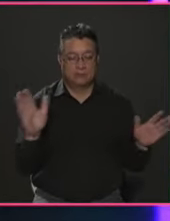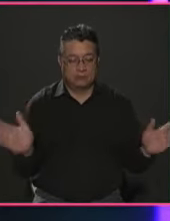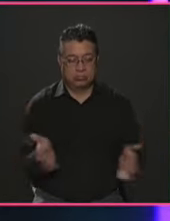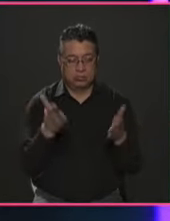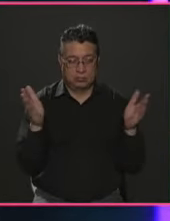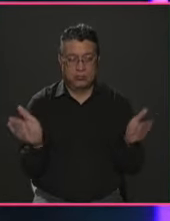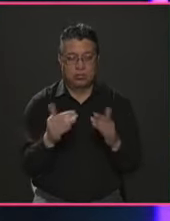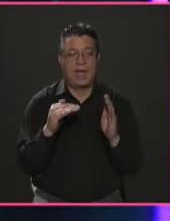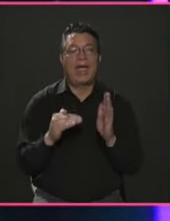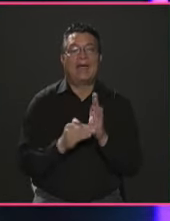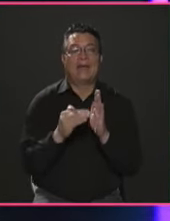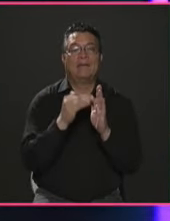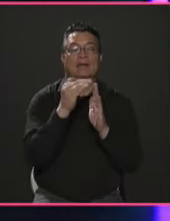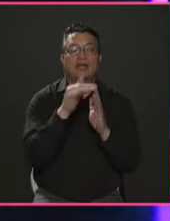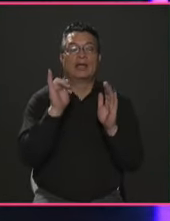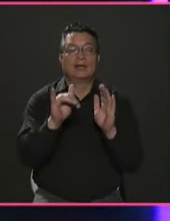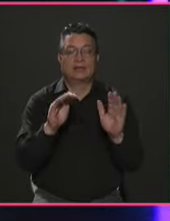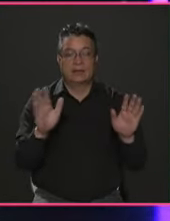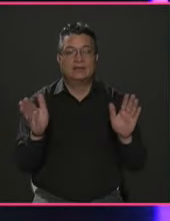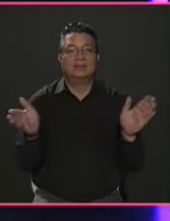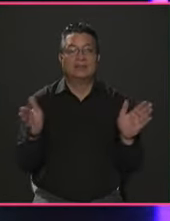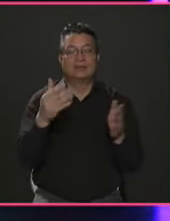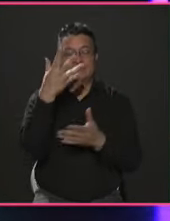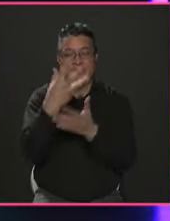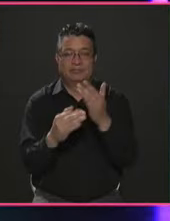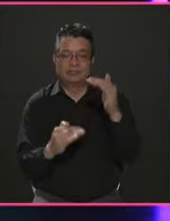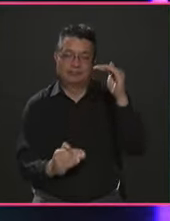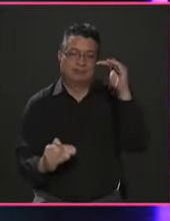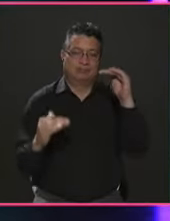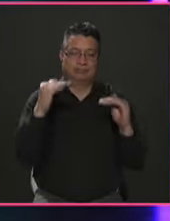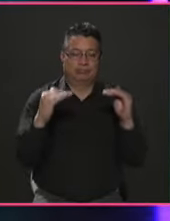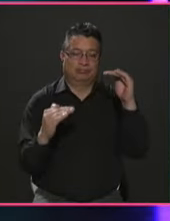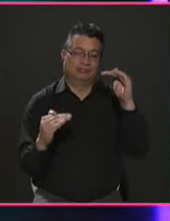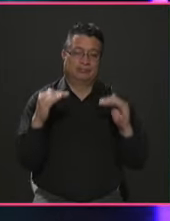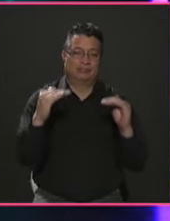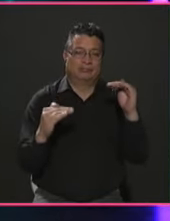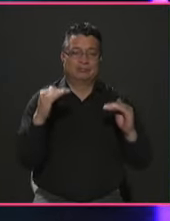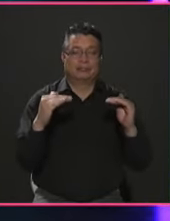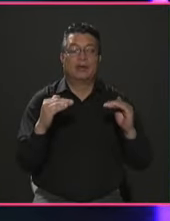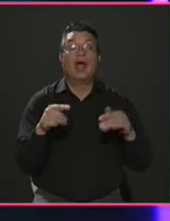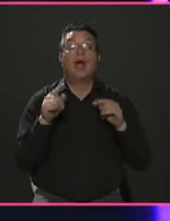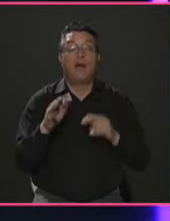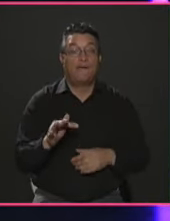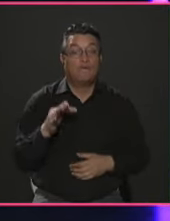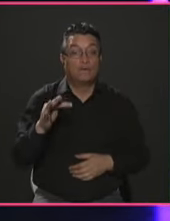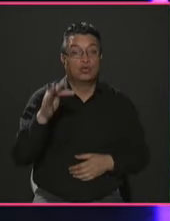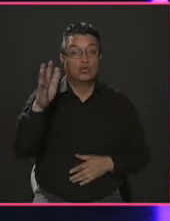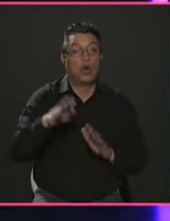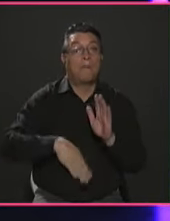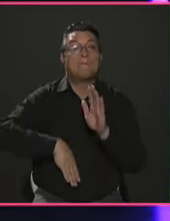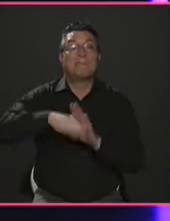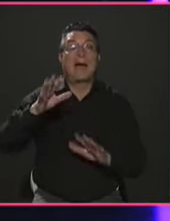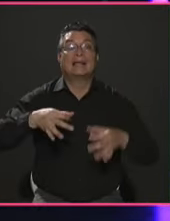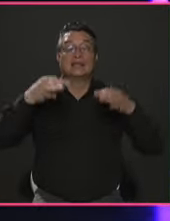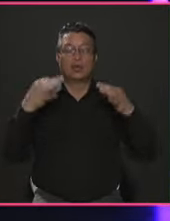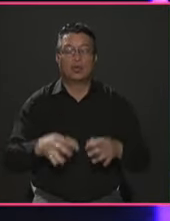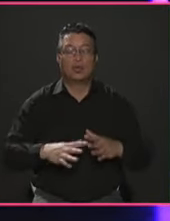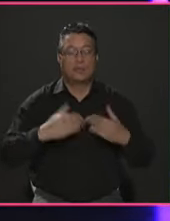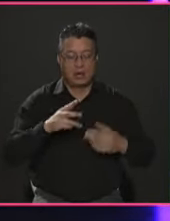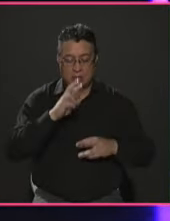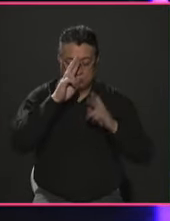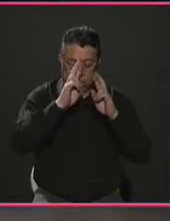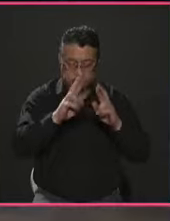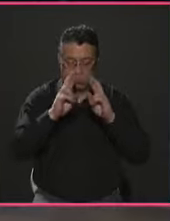crecimiento y al cierre de brechas es decir prendemos por un futuro más seguro más sostenible más